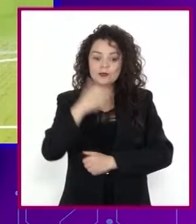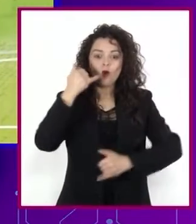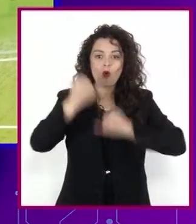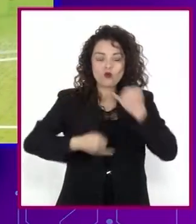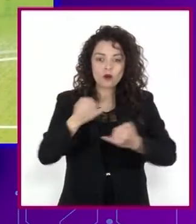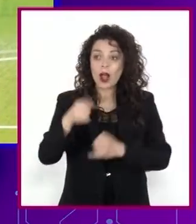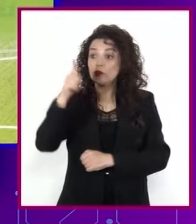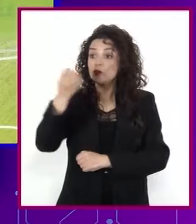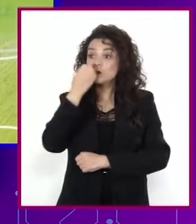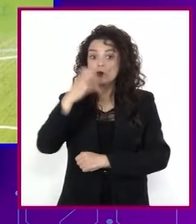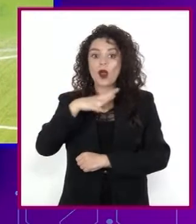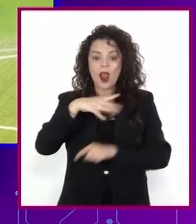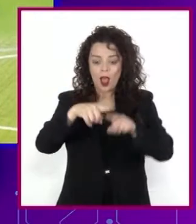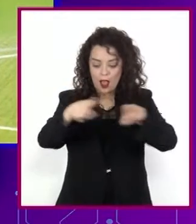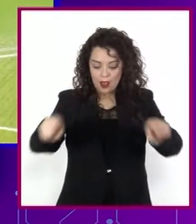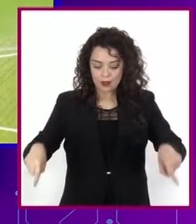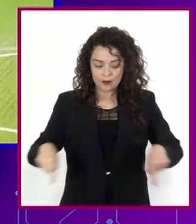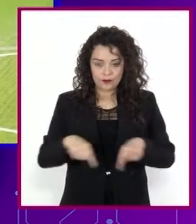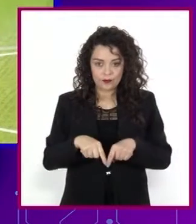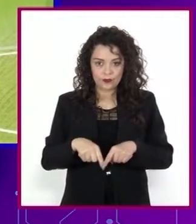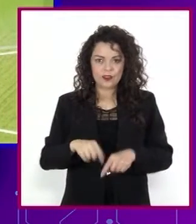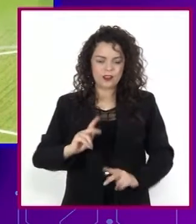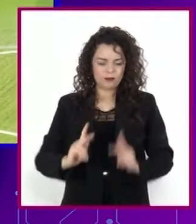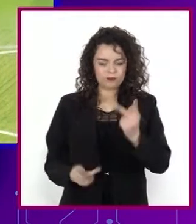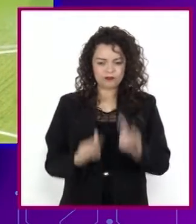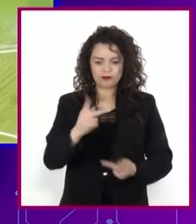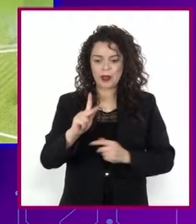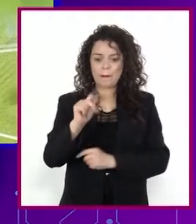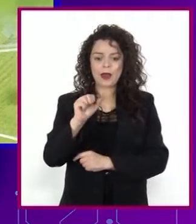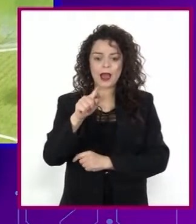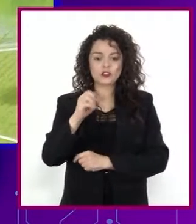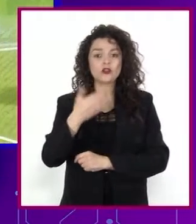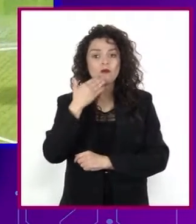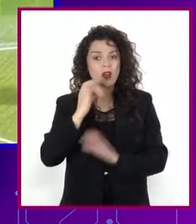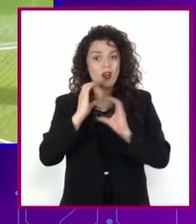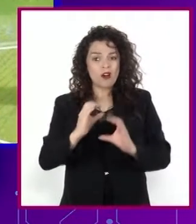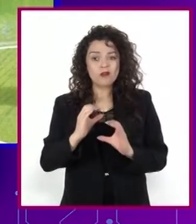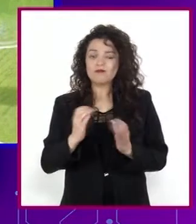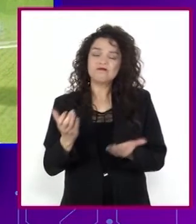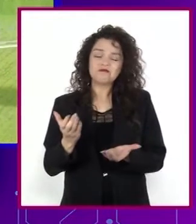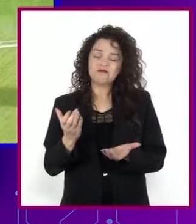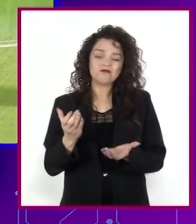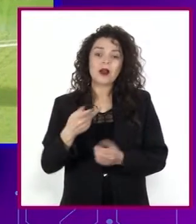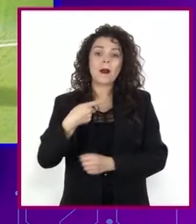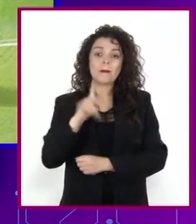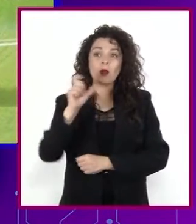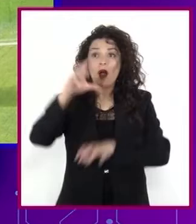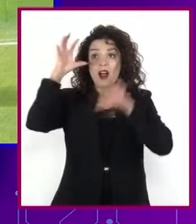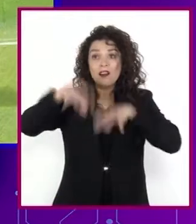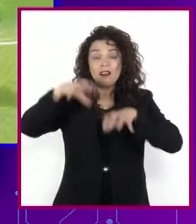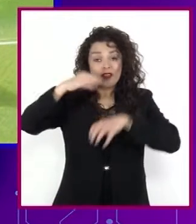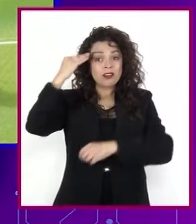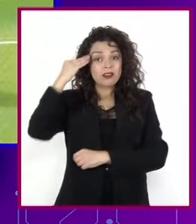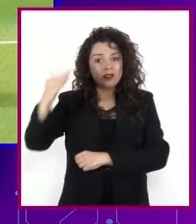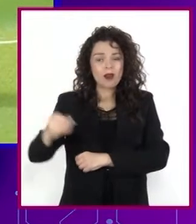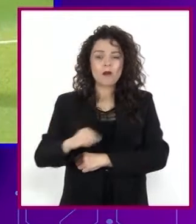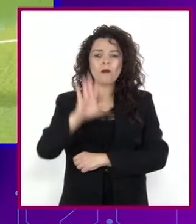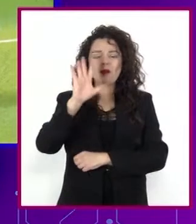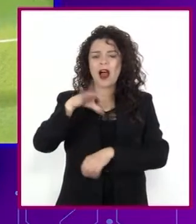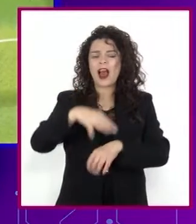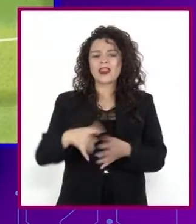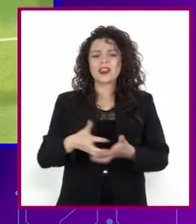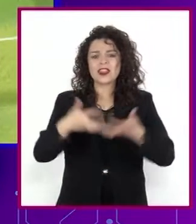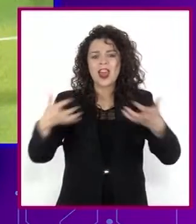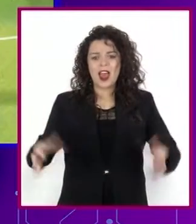cancha. El pasto no está bien cuidado y durante la temporada de lluvia se llena de lodo. Pero eso no le